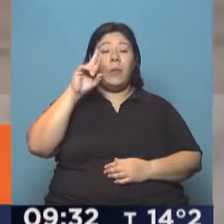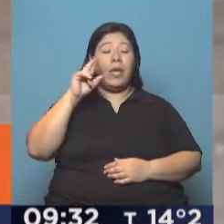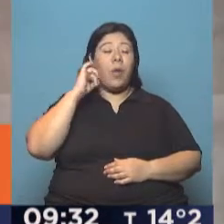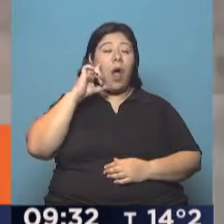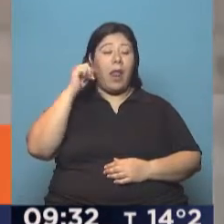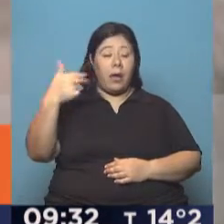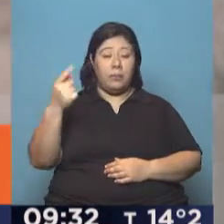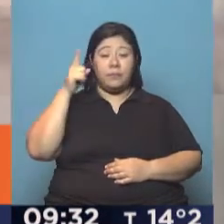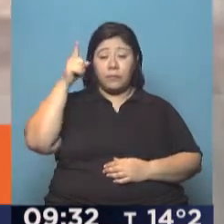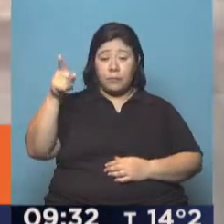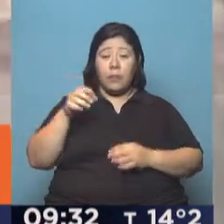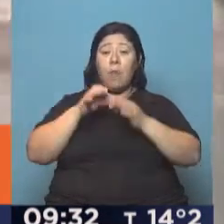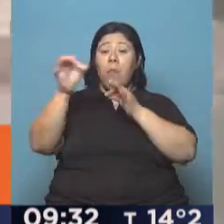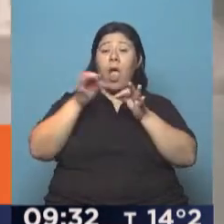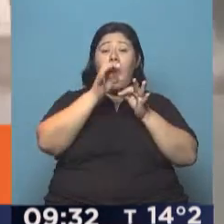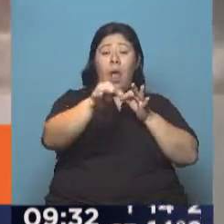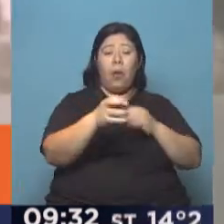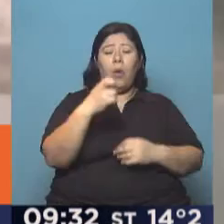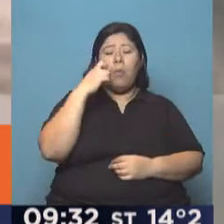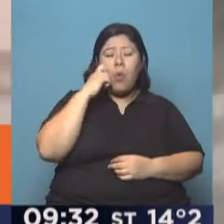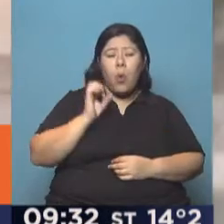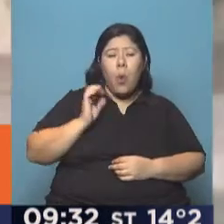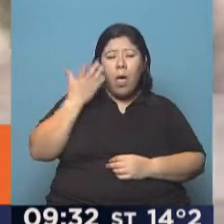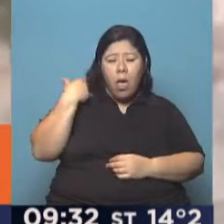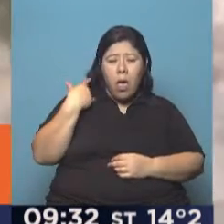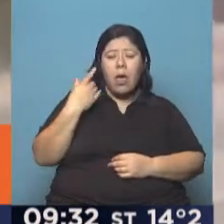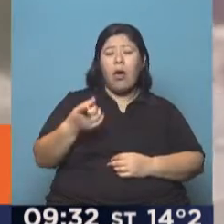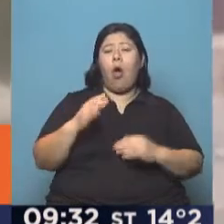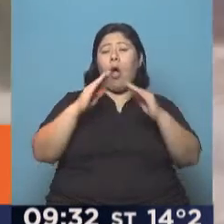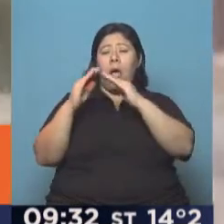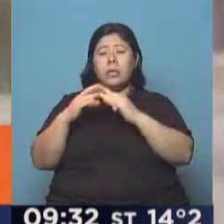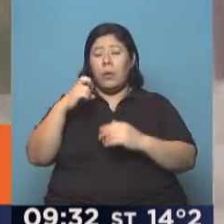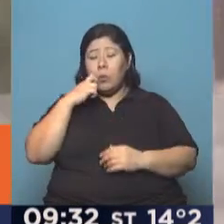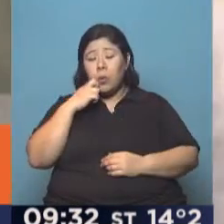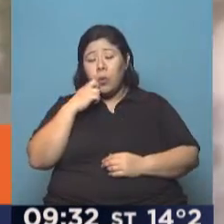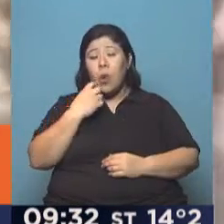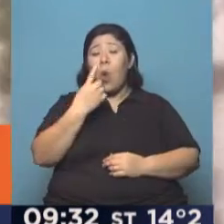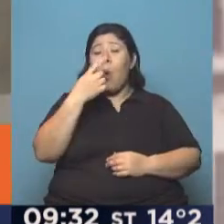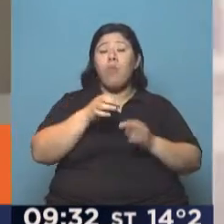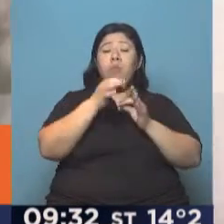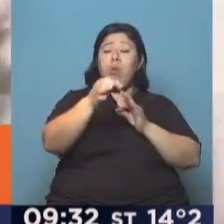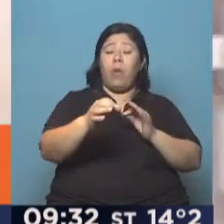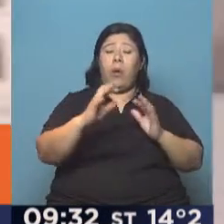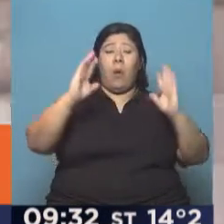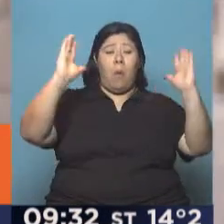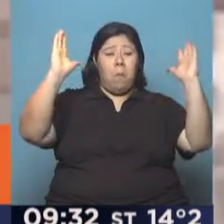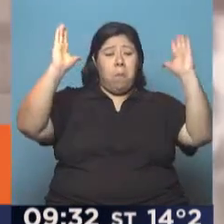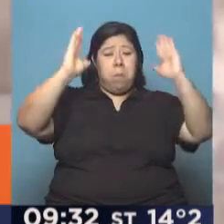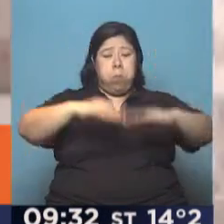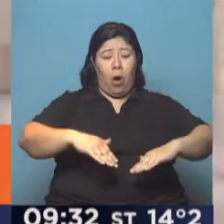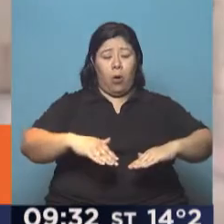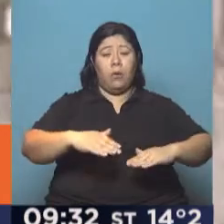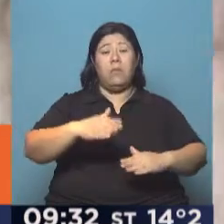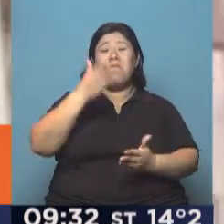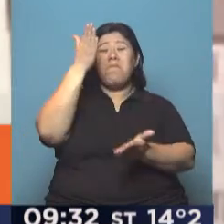pueblos muy, pero muy antiguos, uno de los cuales fue completamente afectado. Más de la mitad de uno de ellos, estamos